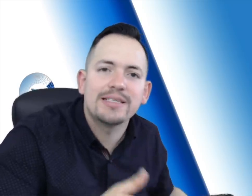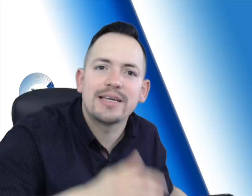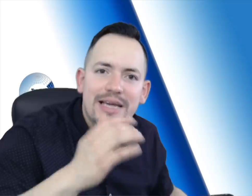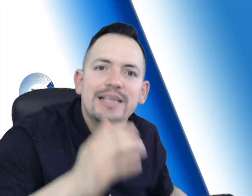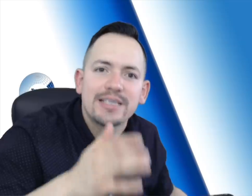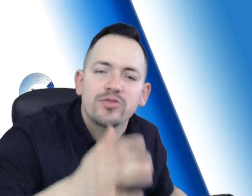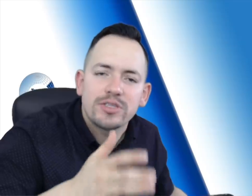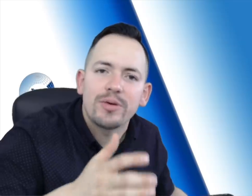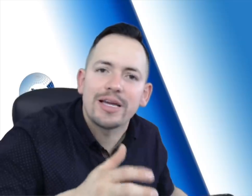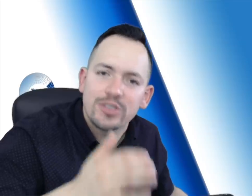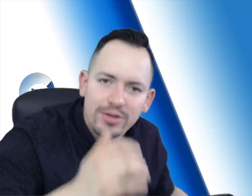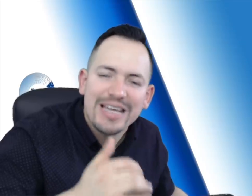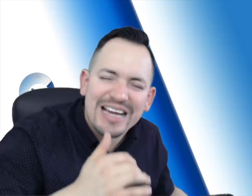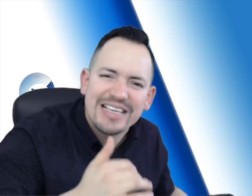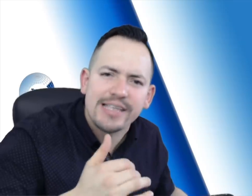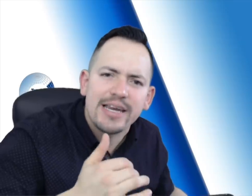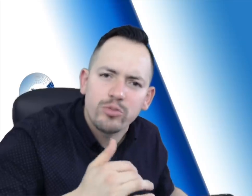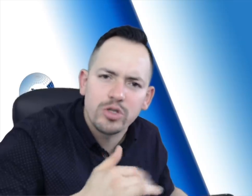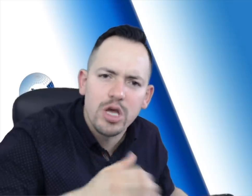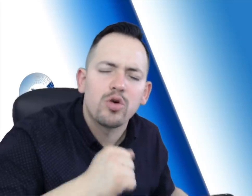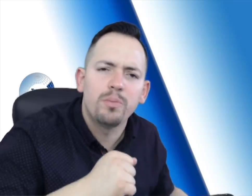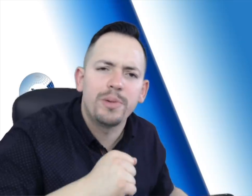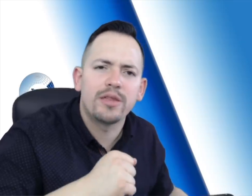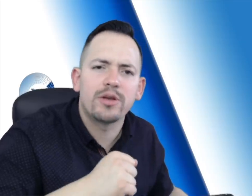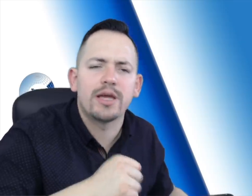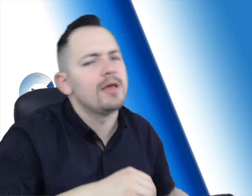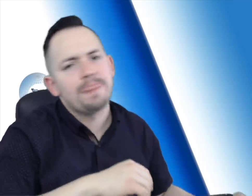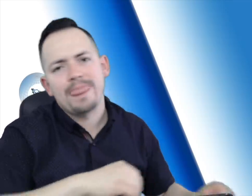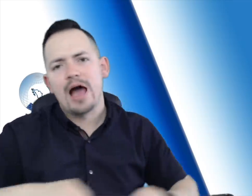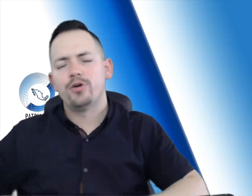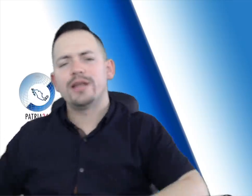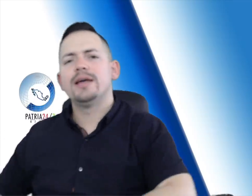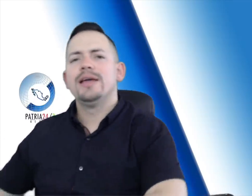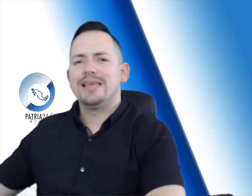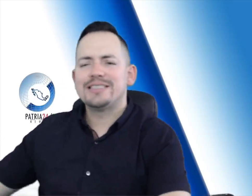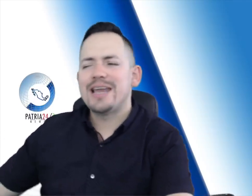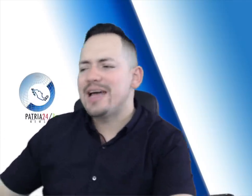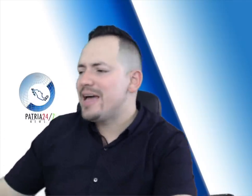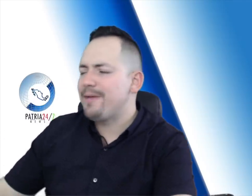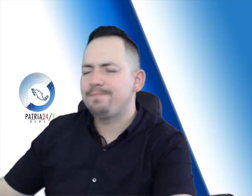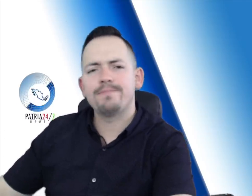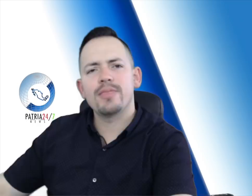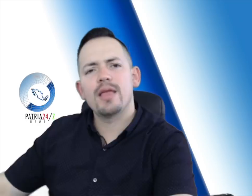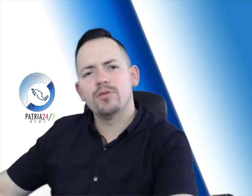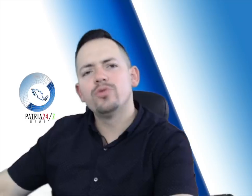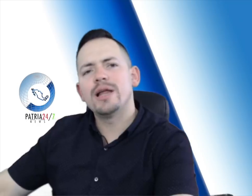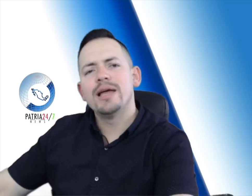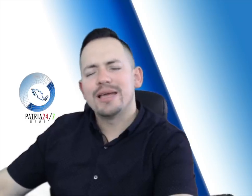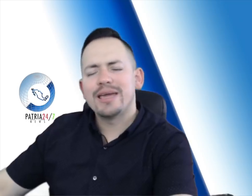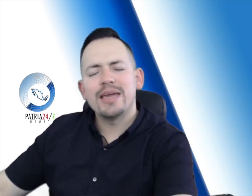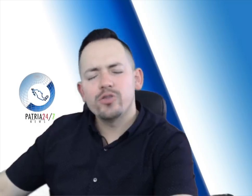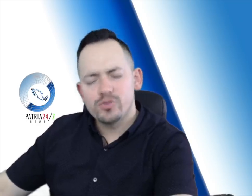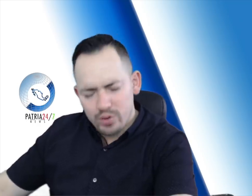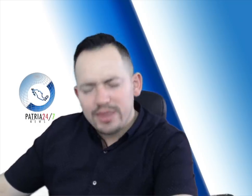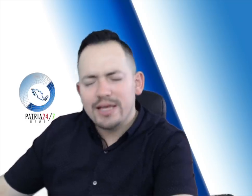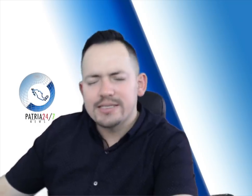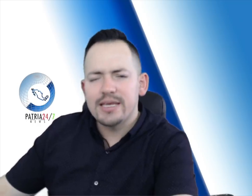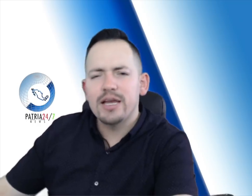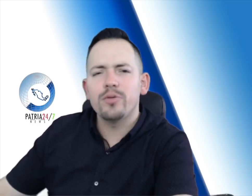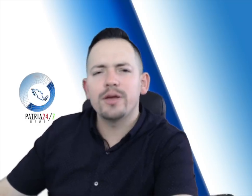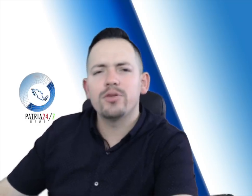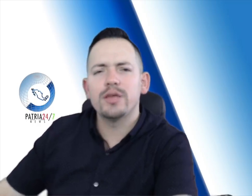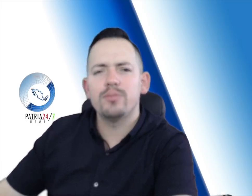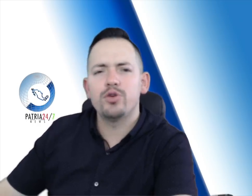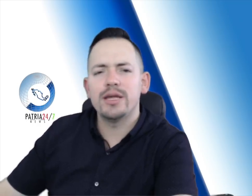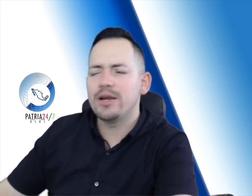para decir, esta es nuestra obligación y aquí estaremos cumpliéndola. Ahora estará una que ellos puedan, sí,